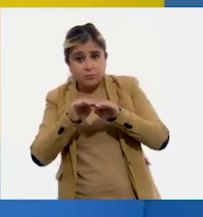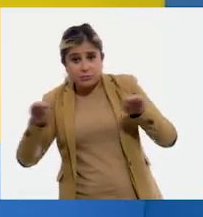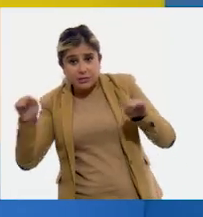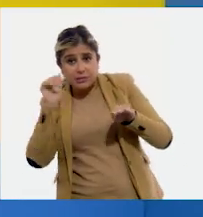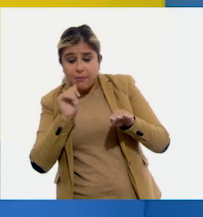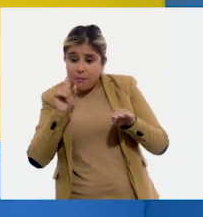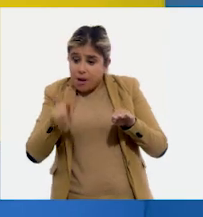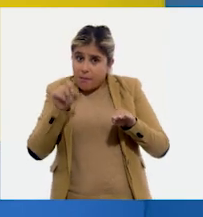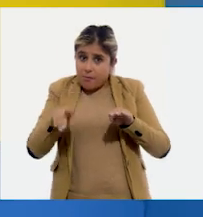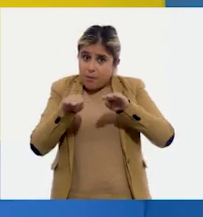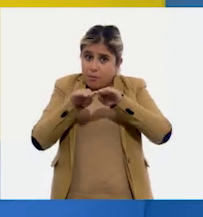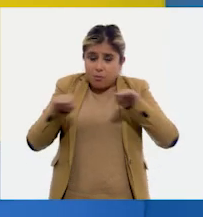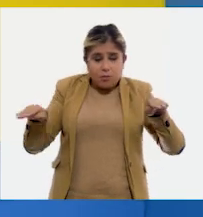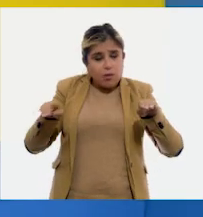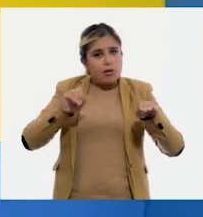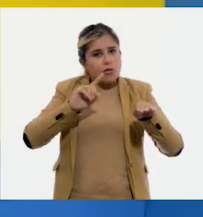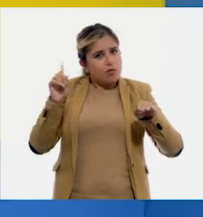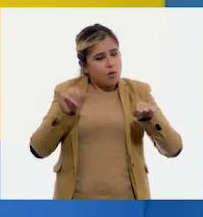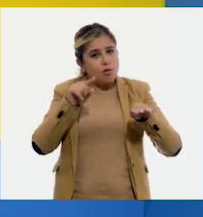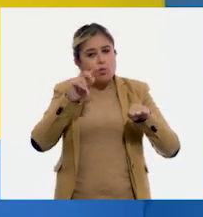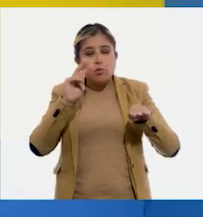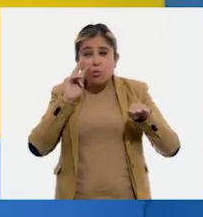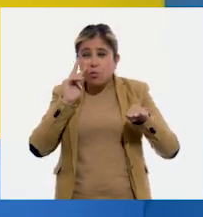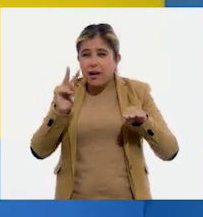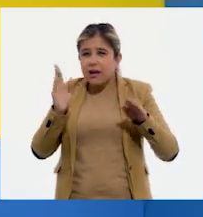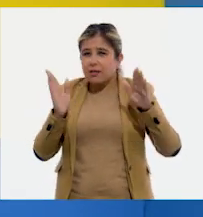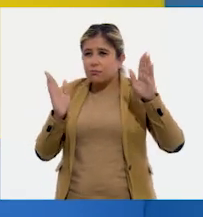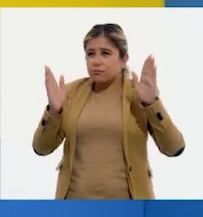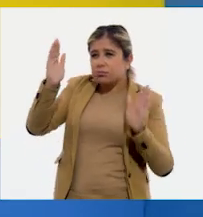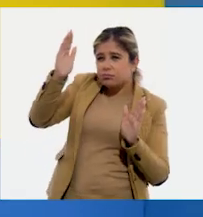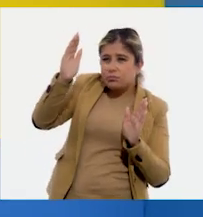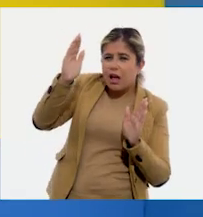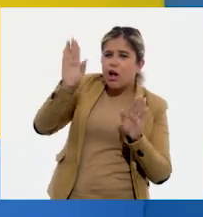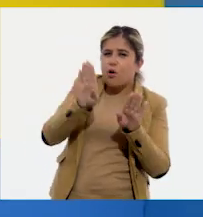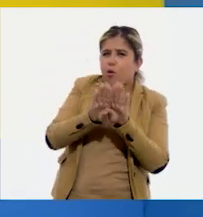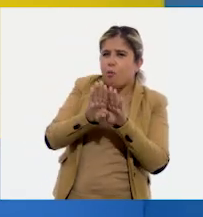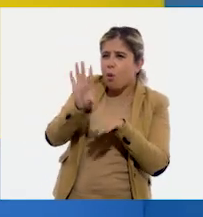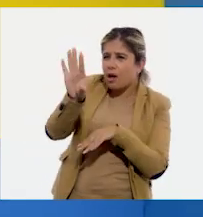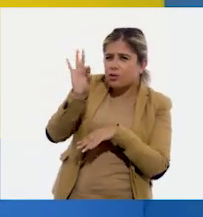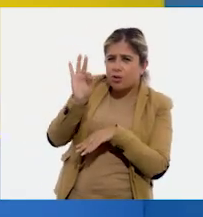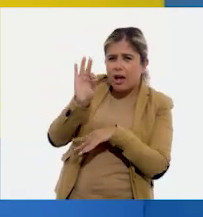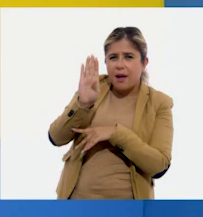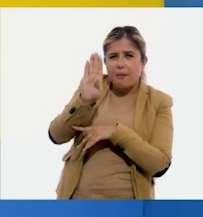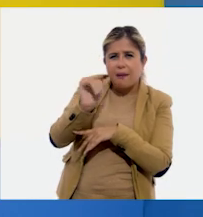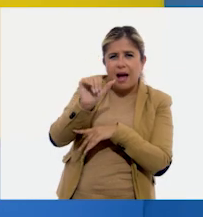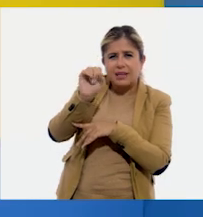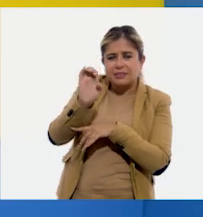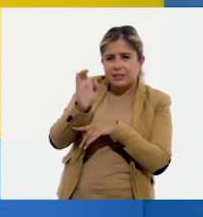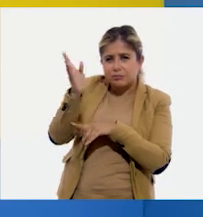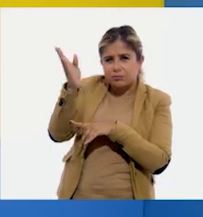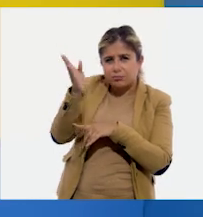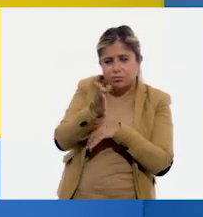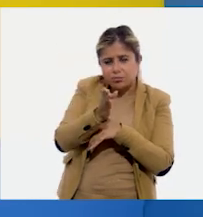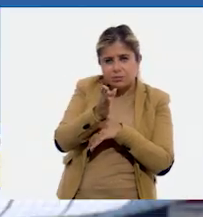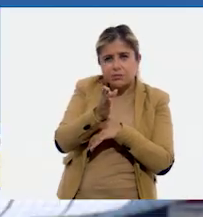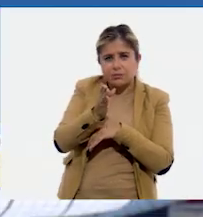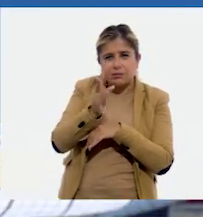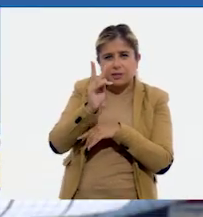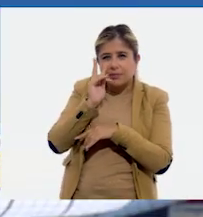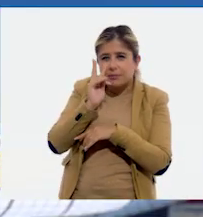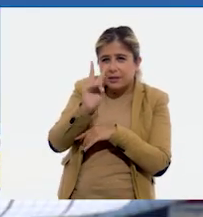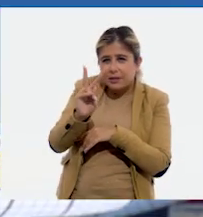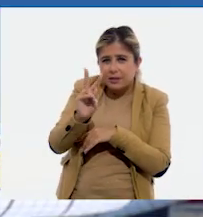posición. Hay que ubicar un lado que se ejerce como base en cualquiera de los lados horizontales